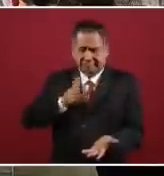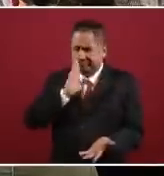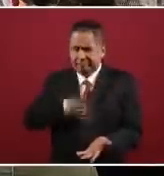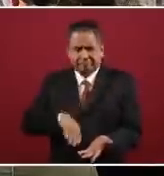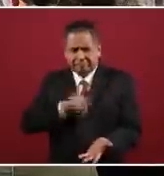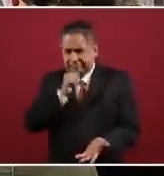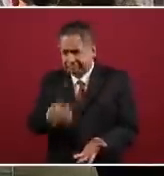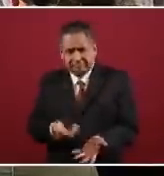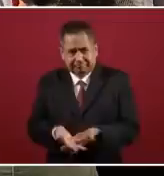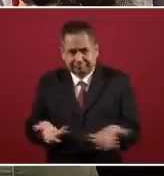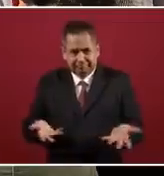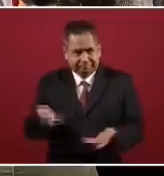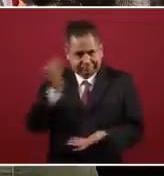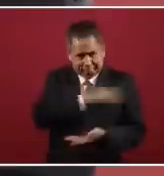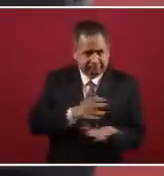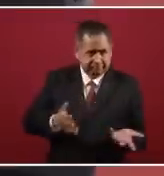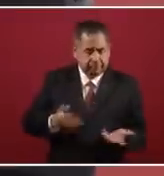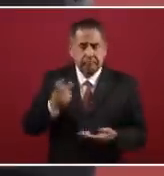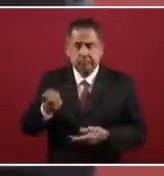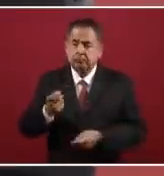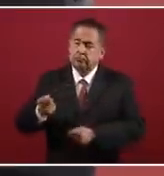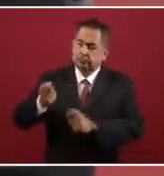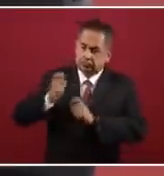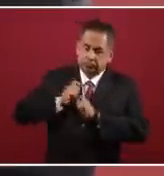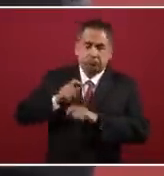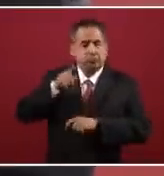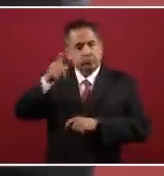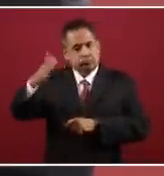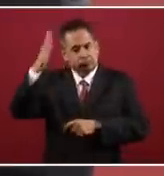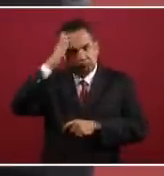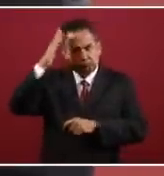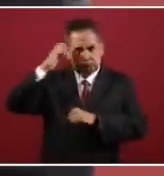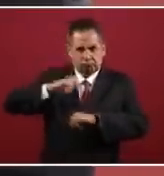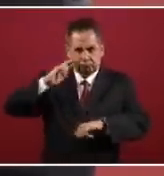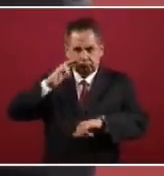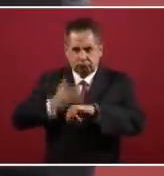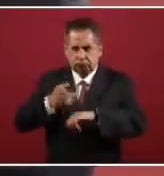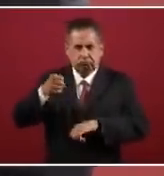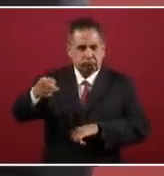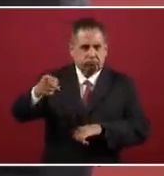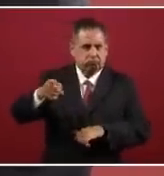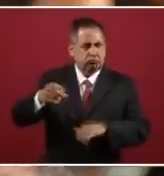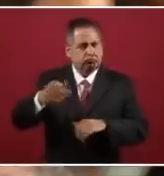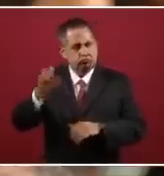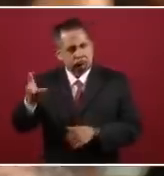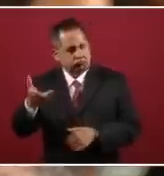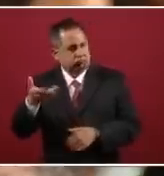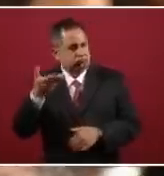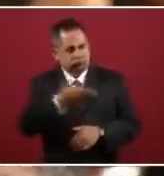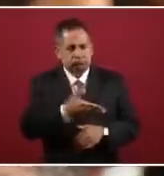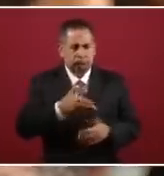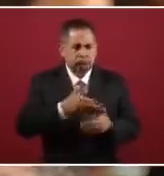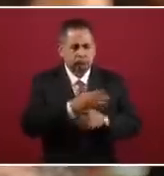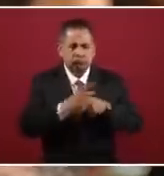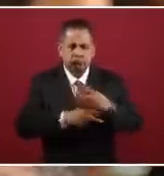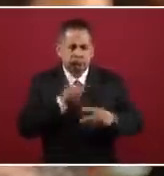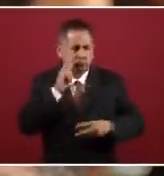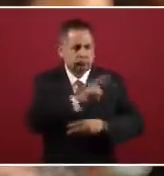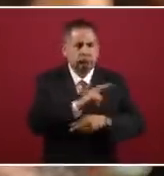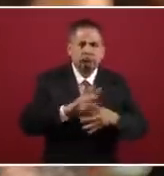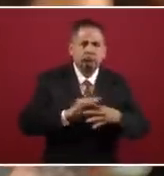lo que se le solicita en su calidad de comandante supremo del Ejército y Fuerza Aérea Mexicanos que intervenga